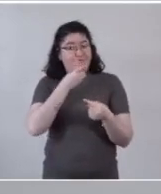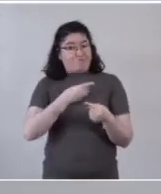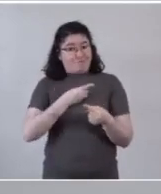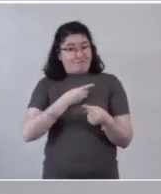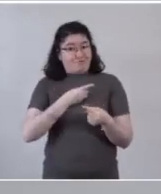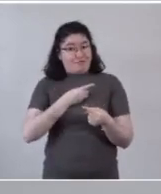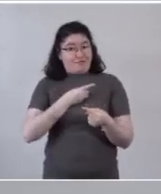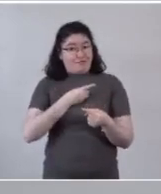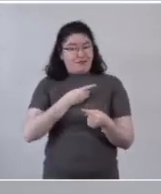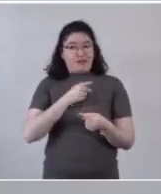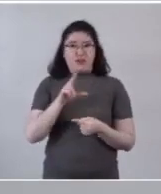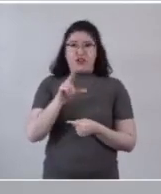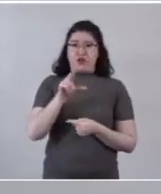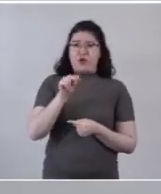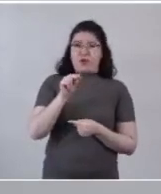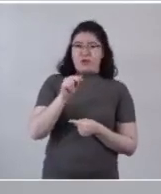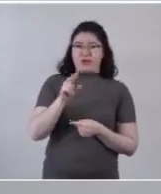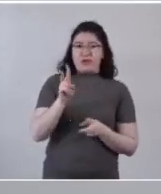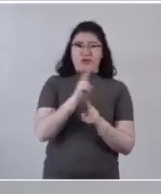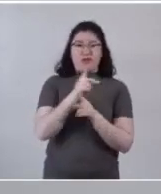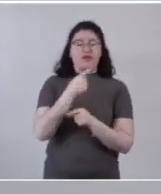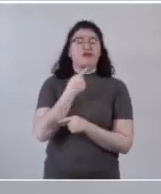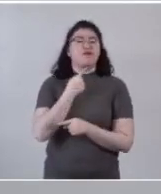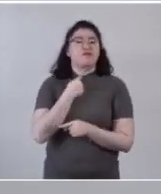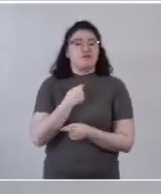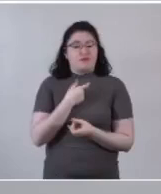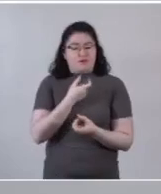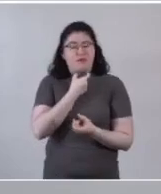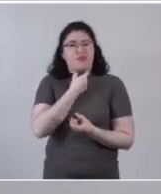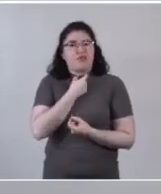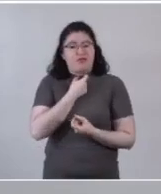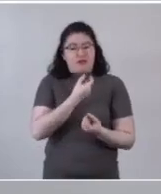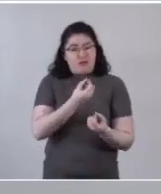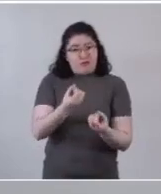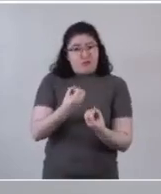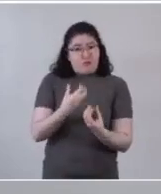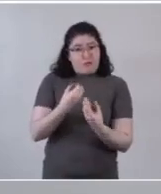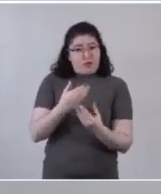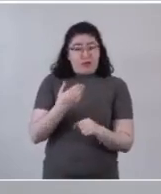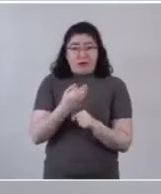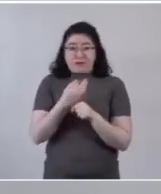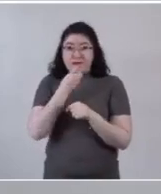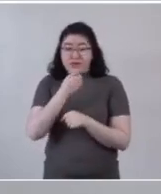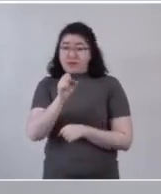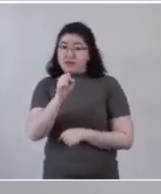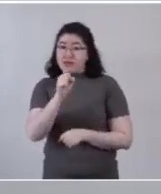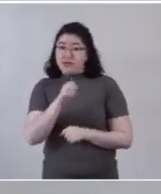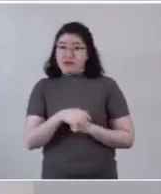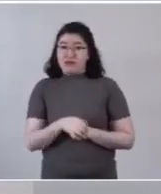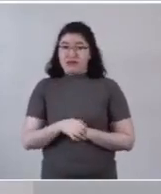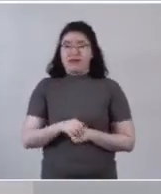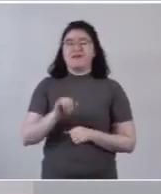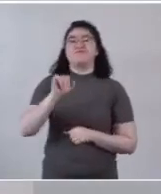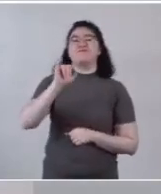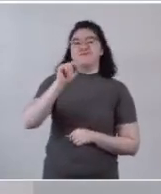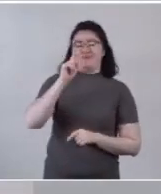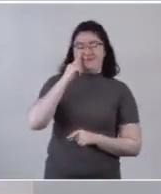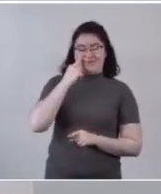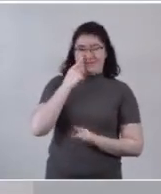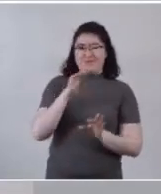creo que 80 ventiladores, y bueno, ahorita nos está diciendo 60. ¿Estos se van a repartir en la zona metropolitana? Sí, es importante decirlo, 20 de